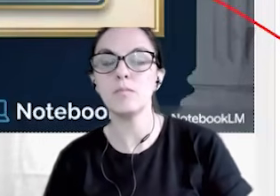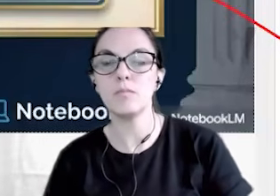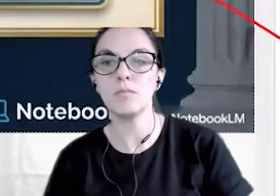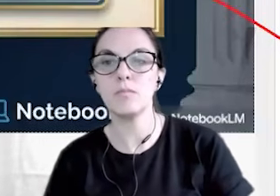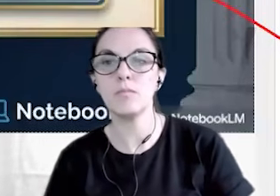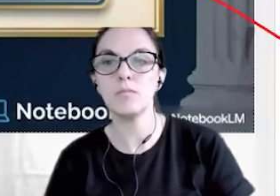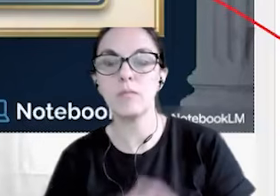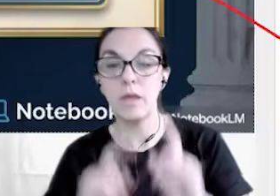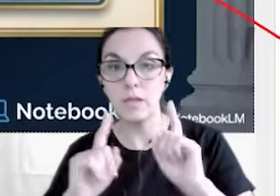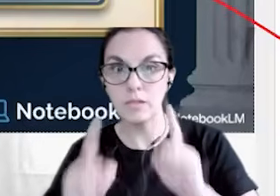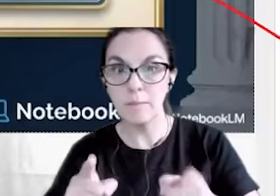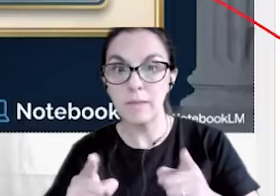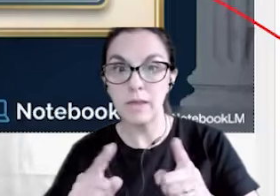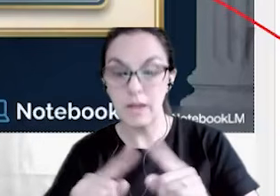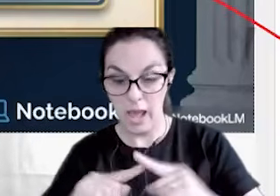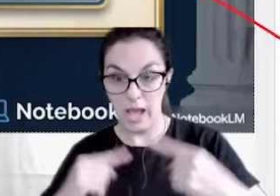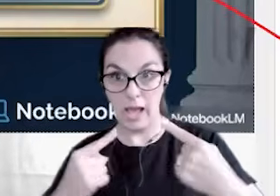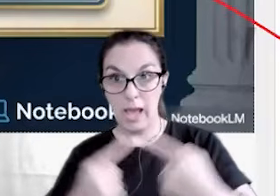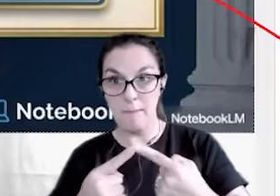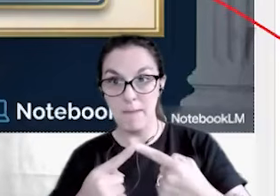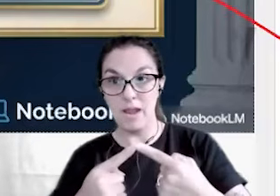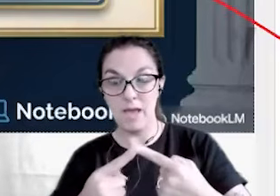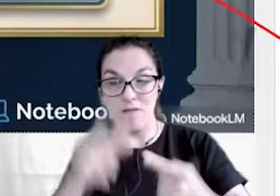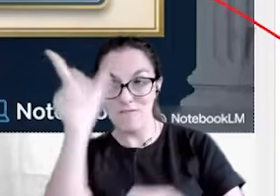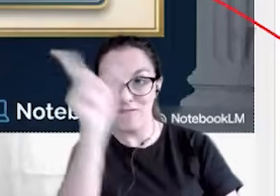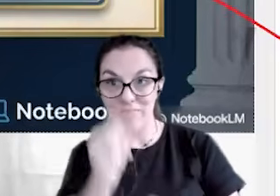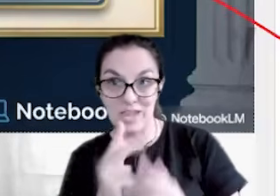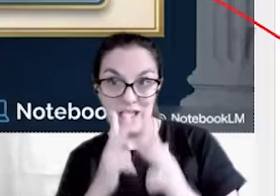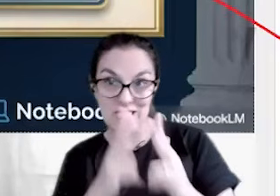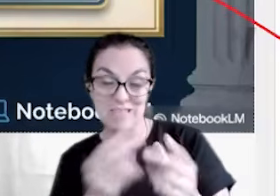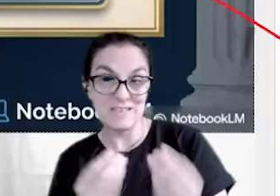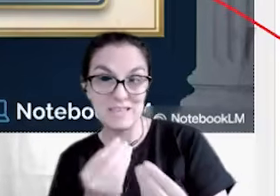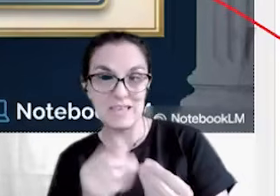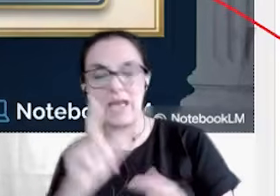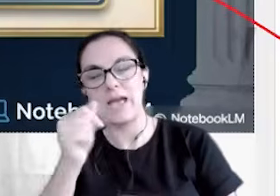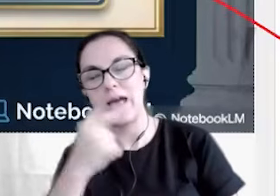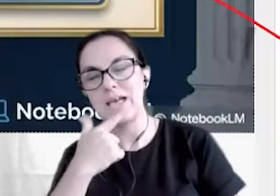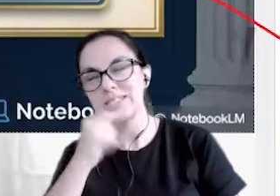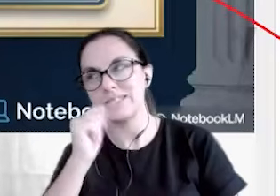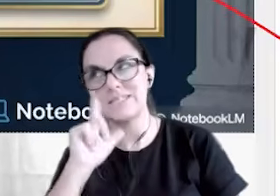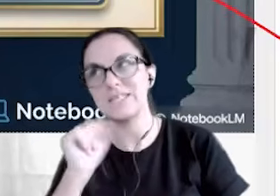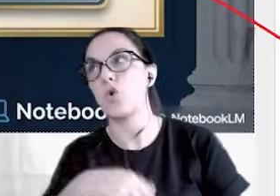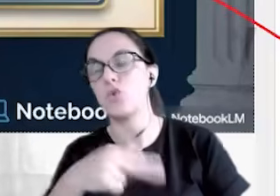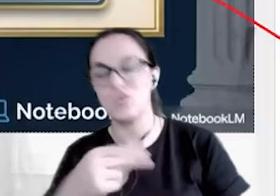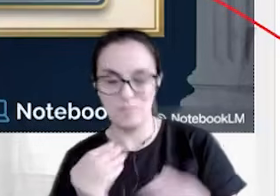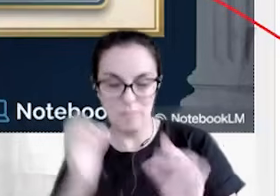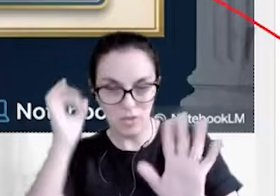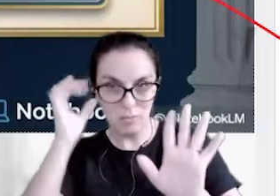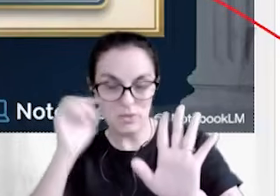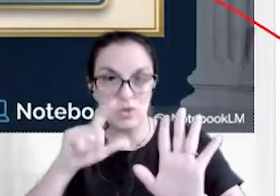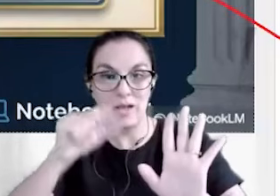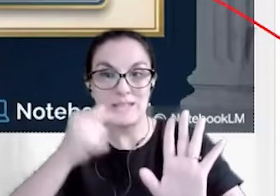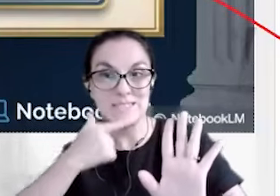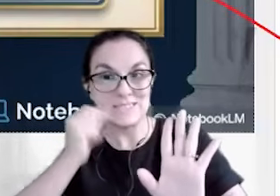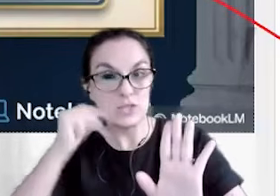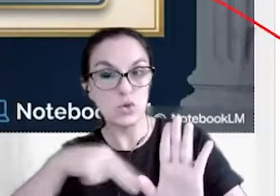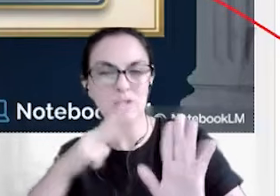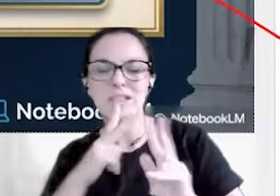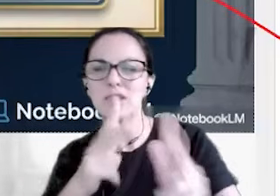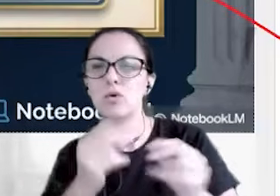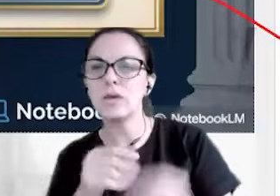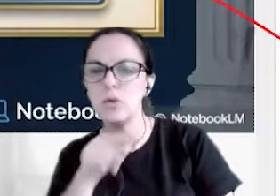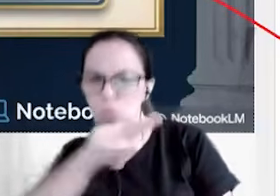lo que le dijo a la Cámara Federal, a la Cámara de Casación, perdón, federal, es, esta Corte no está para analizar